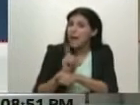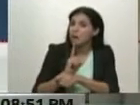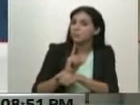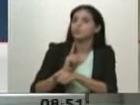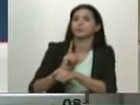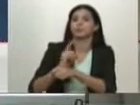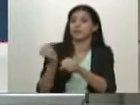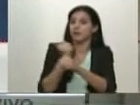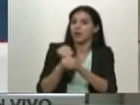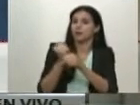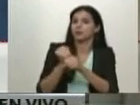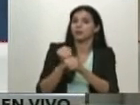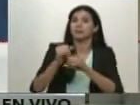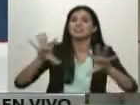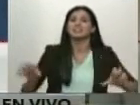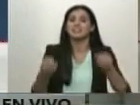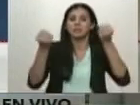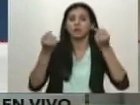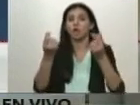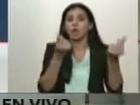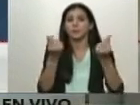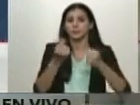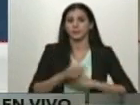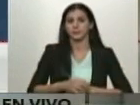de la recuperación económica.